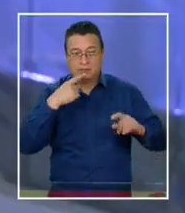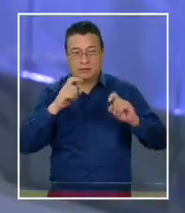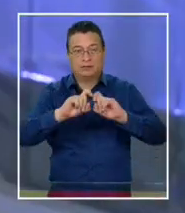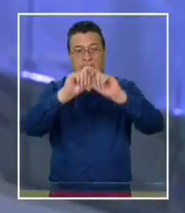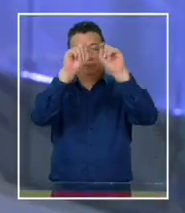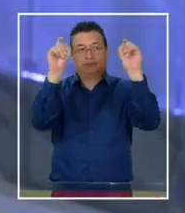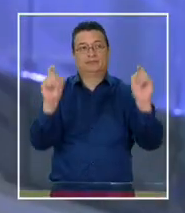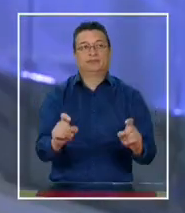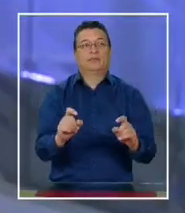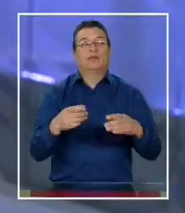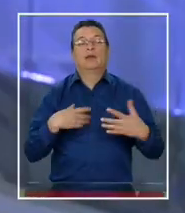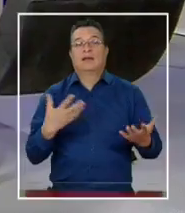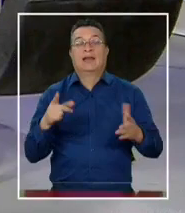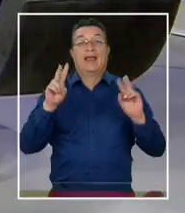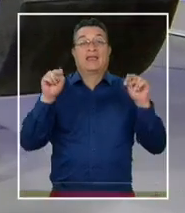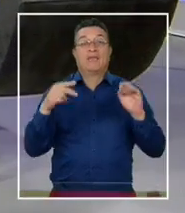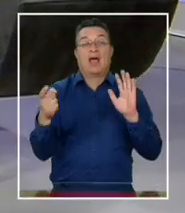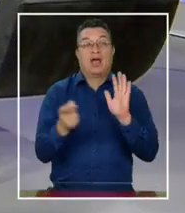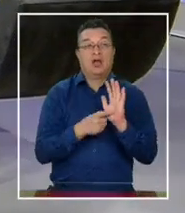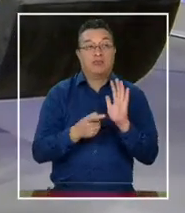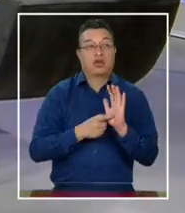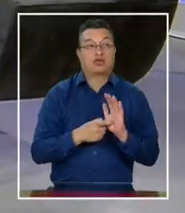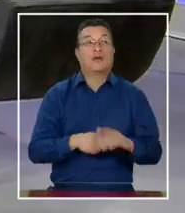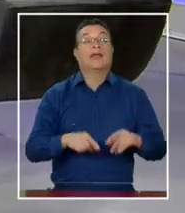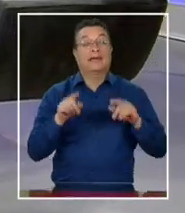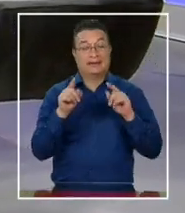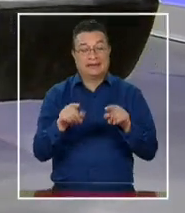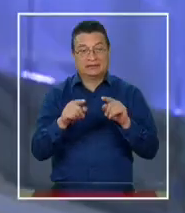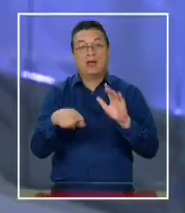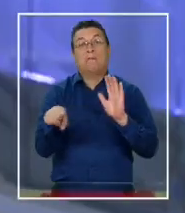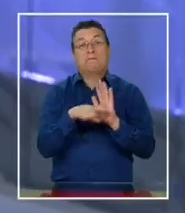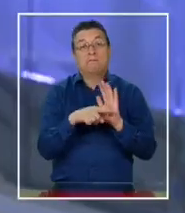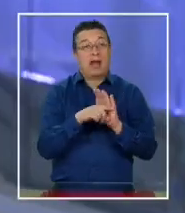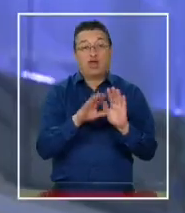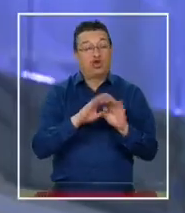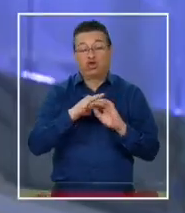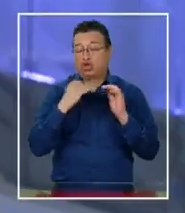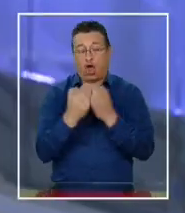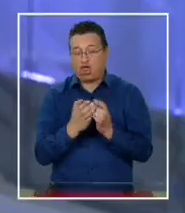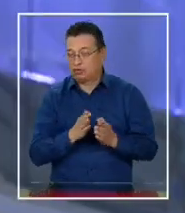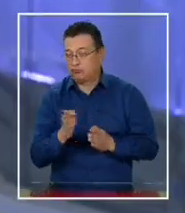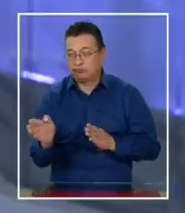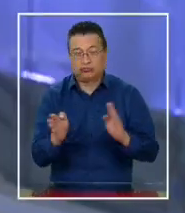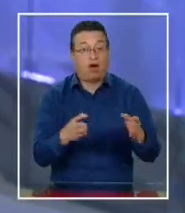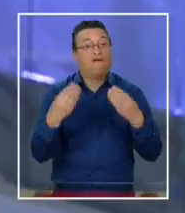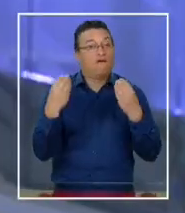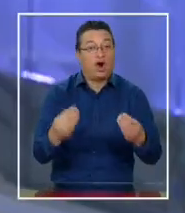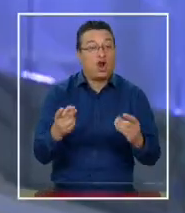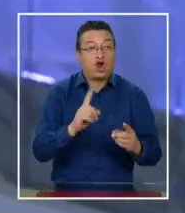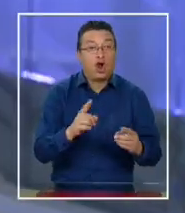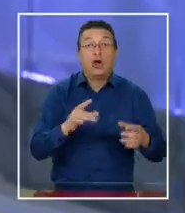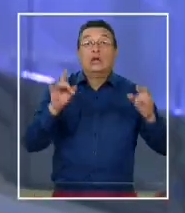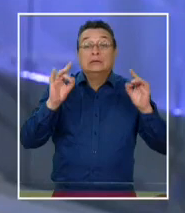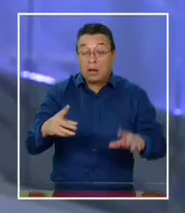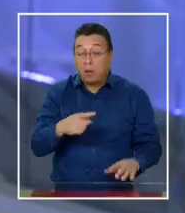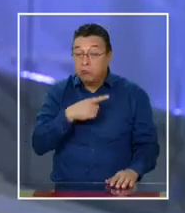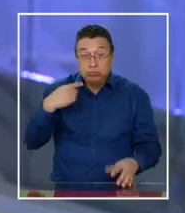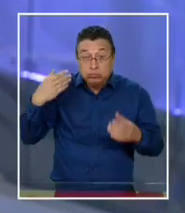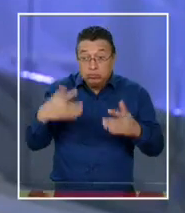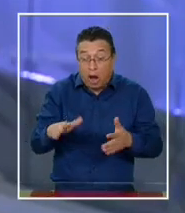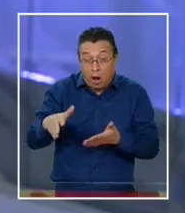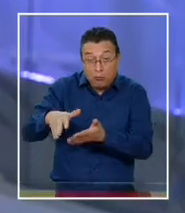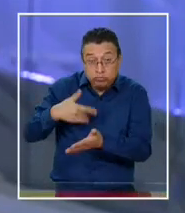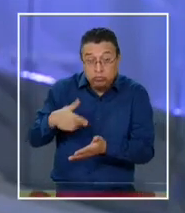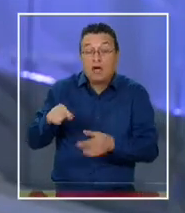de la del tema tributario de las reglas esto es malo en todas las hipótesis Bueno no es pero dado que estamos en esta dificultad